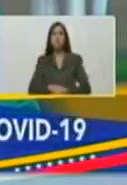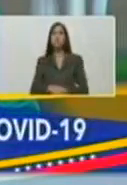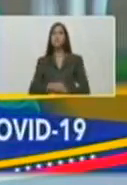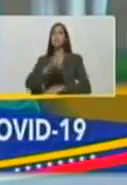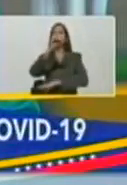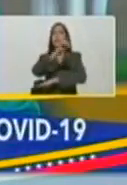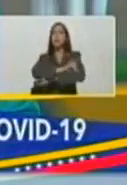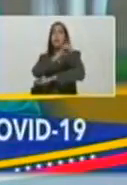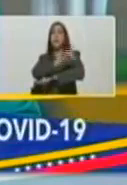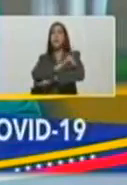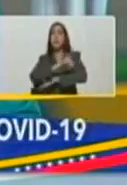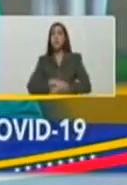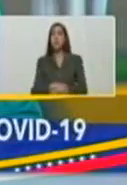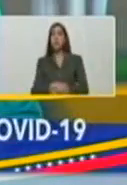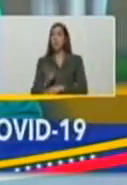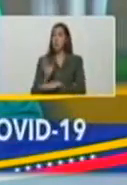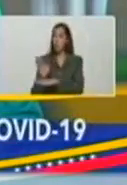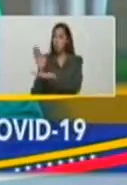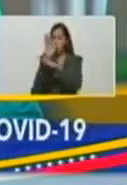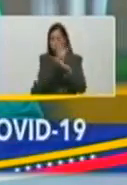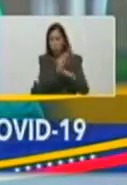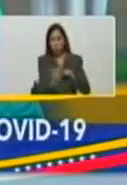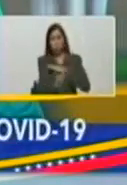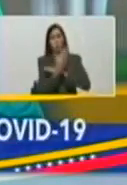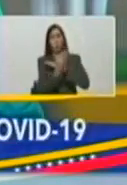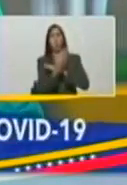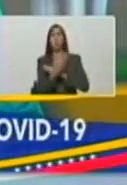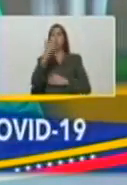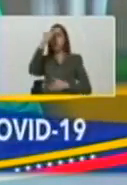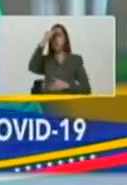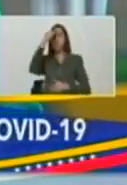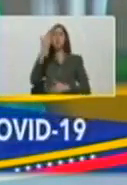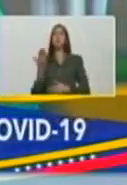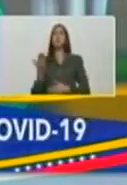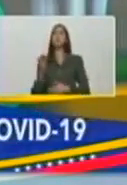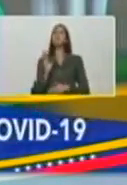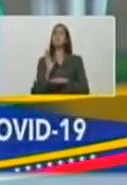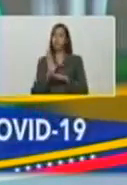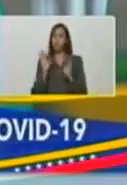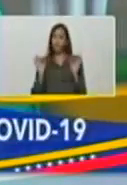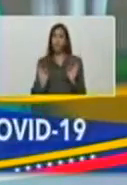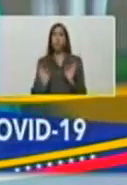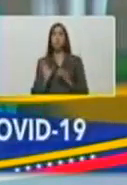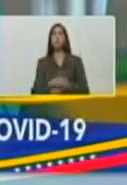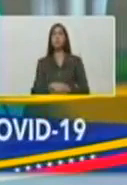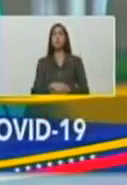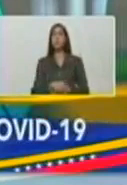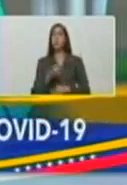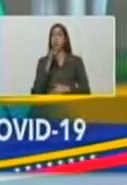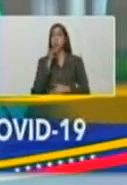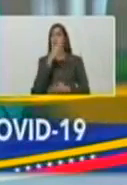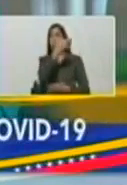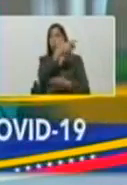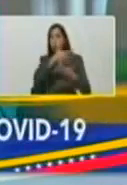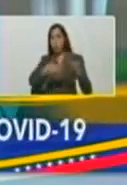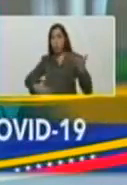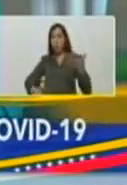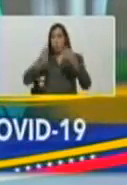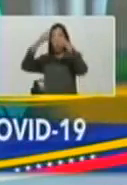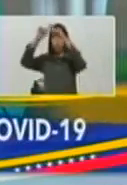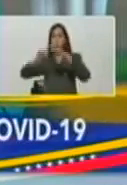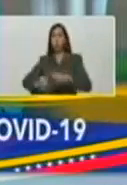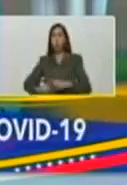disciplina, el autocuidado. ¿Sabemos cuidarnos? Cuidémonos, ¿verdad? Miren el informe de esta semana, importante.